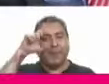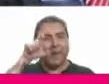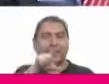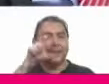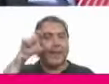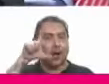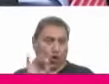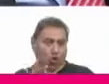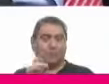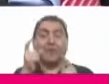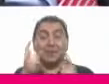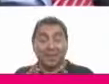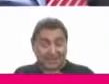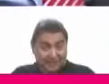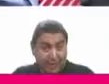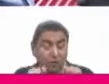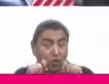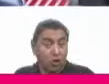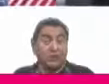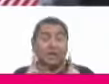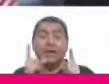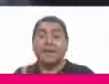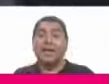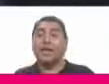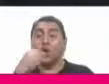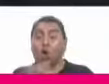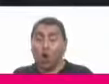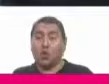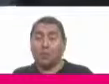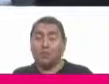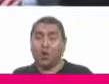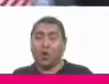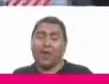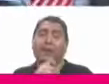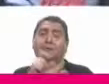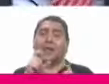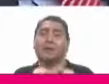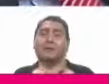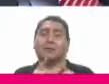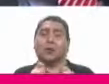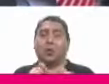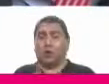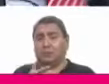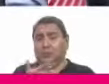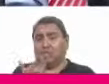Esas cosas también fueron incorporadas al artículo respectivo.